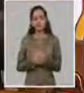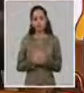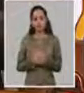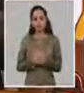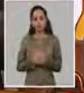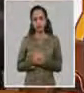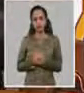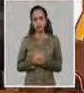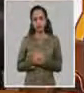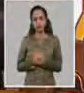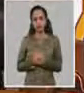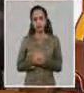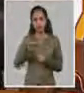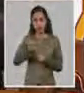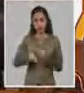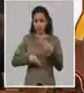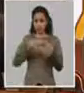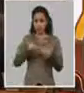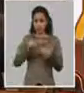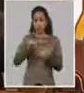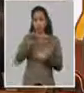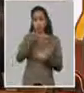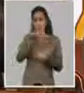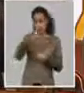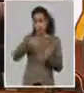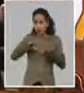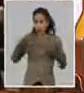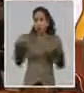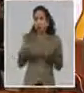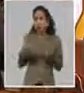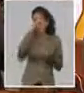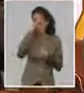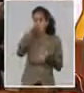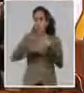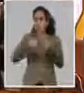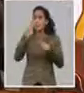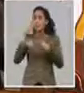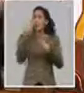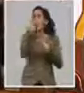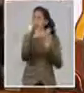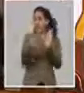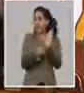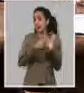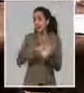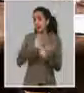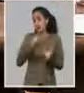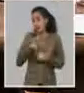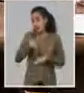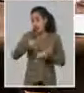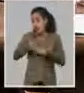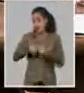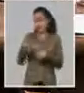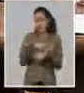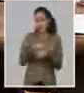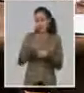acciones, usted decía que hay en todo el país, hay de todas formas características especiales que tiene, por ejemplo, La Habana, que es más compleja, más